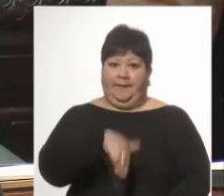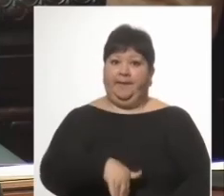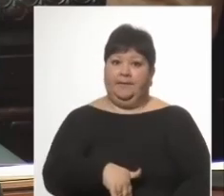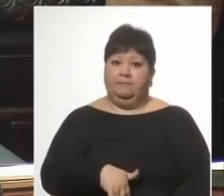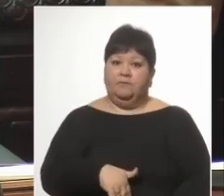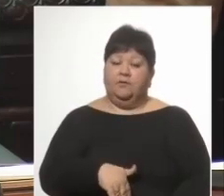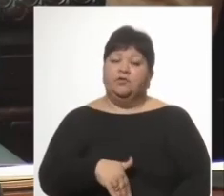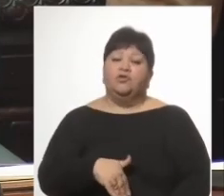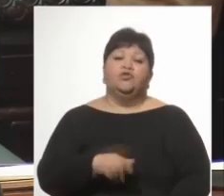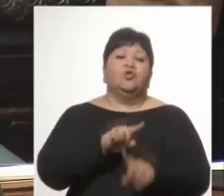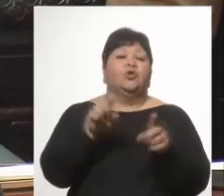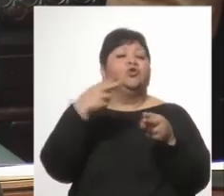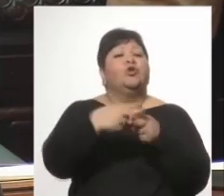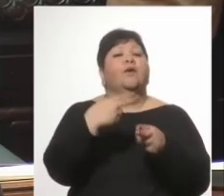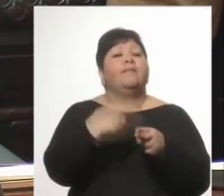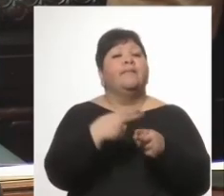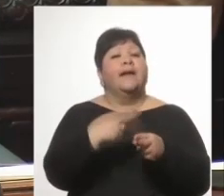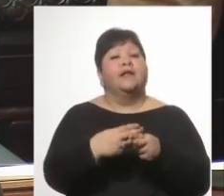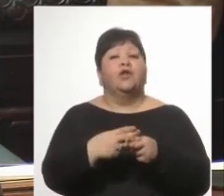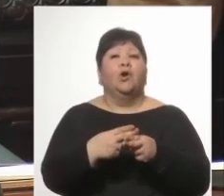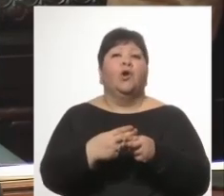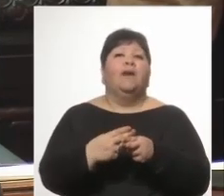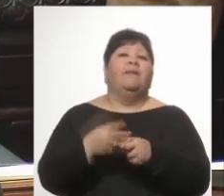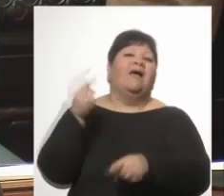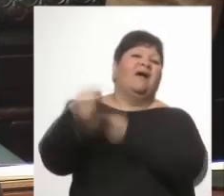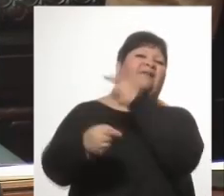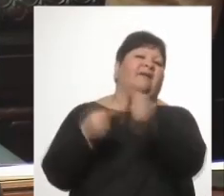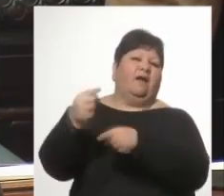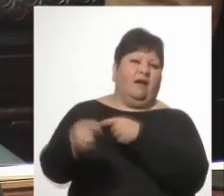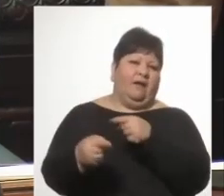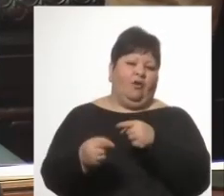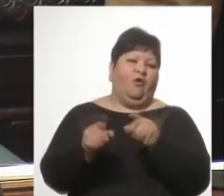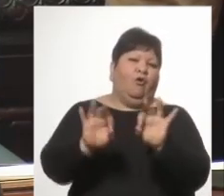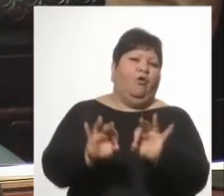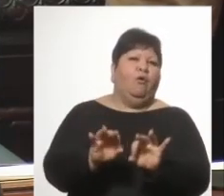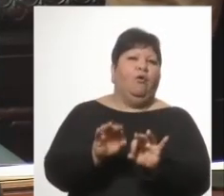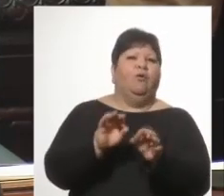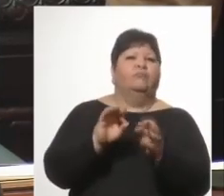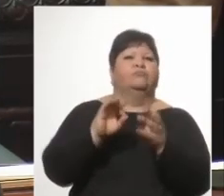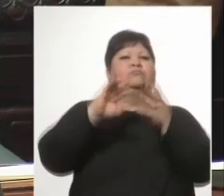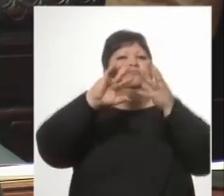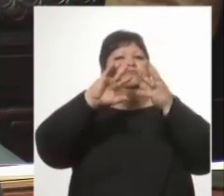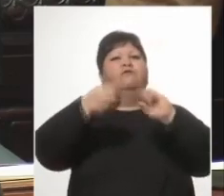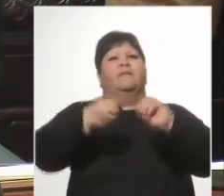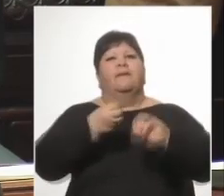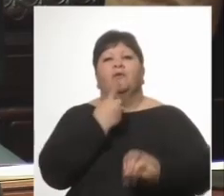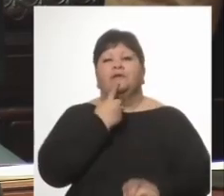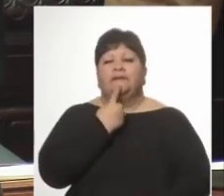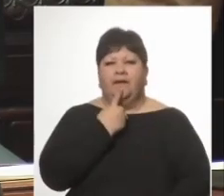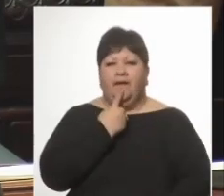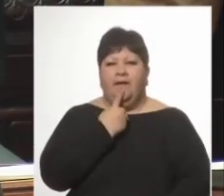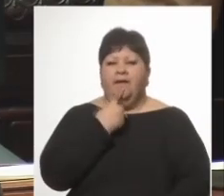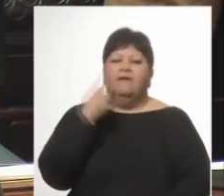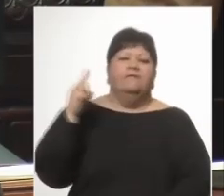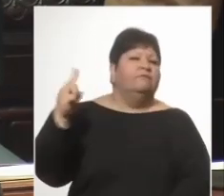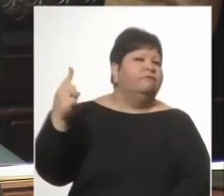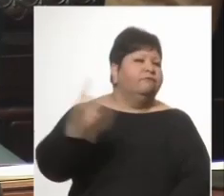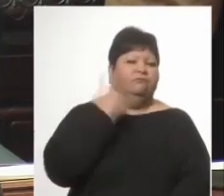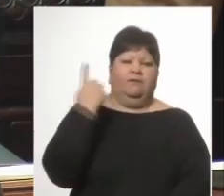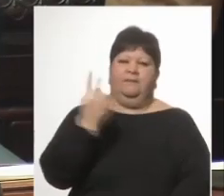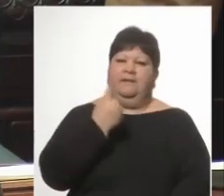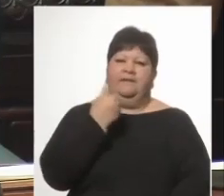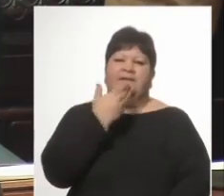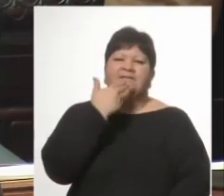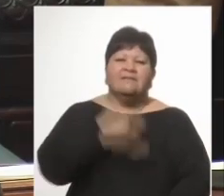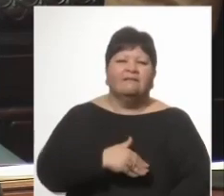estoy mencionando para hacer ningún tipo de alusión política por sí, sino que creo que es fundamental que se entienda cómo